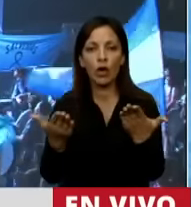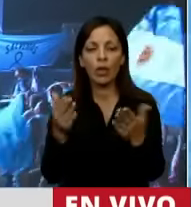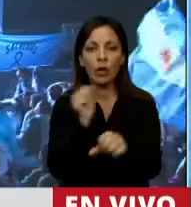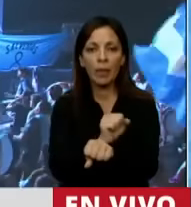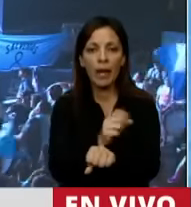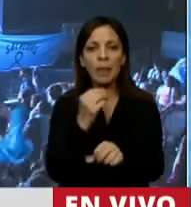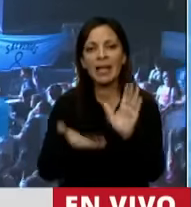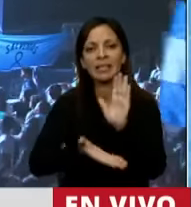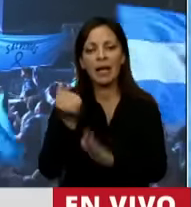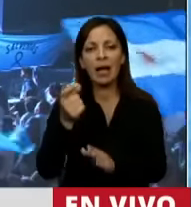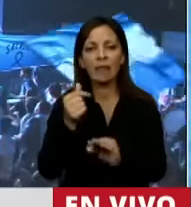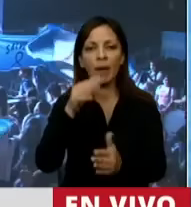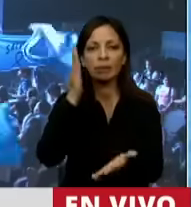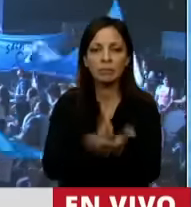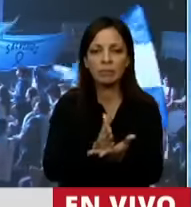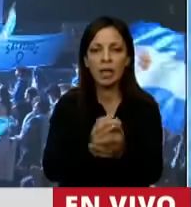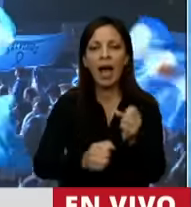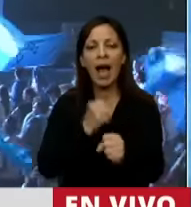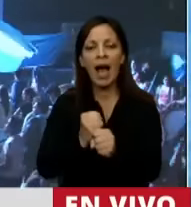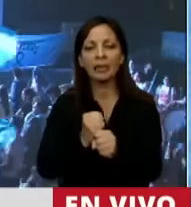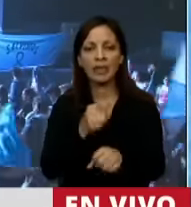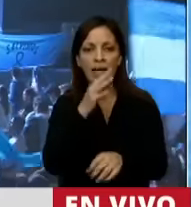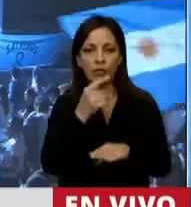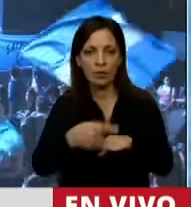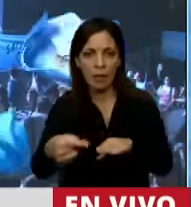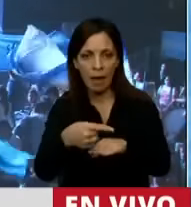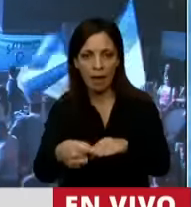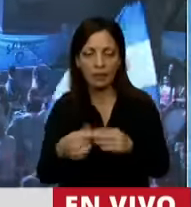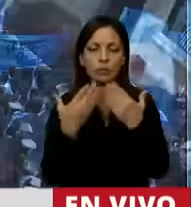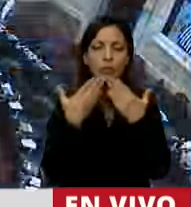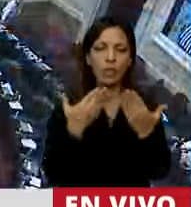despenalizar la práctica hasta la semana 14. Muchas gracias, señor presidente. Gracias.